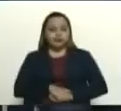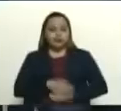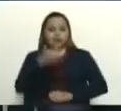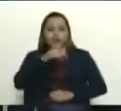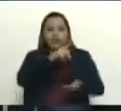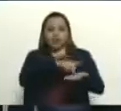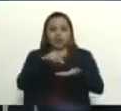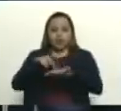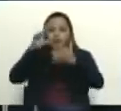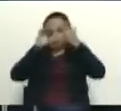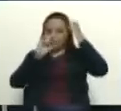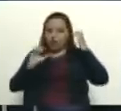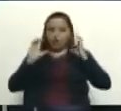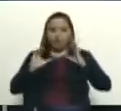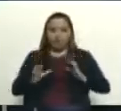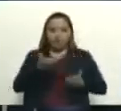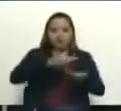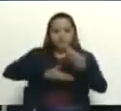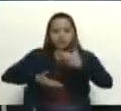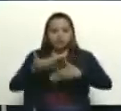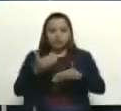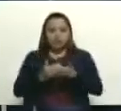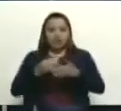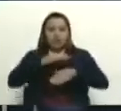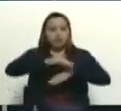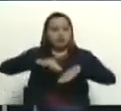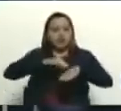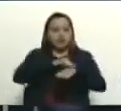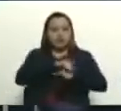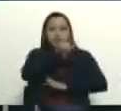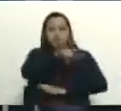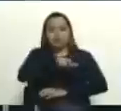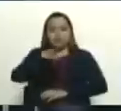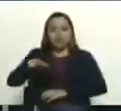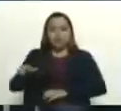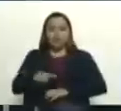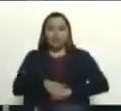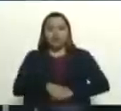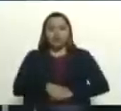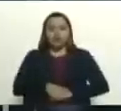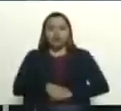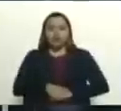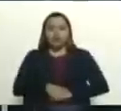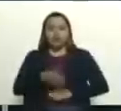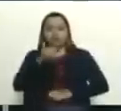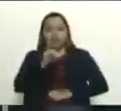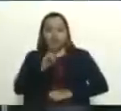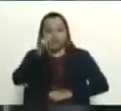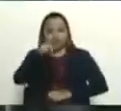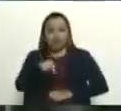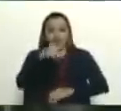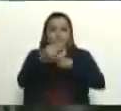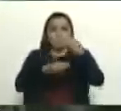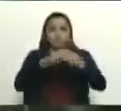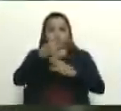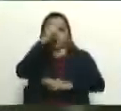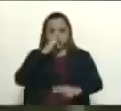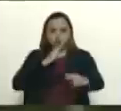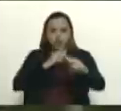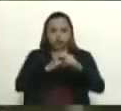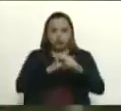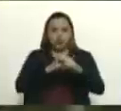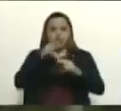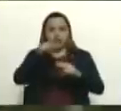cuerpo diplomático, ministros y ministras del Poder Popular, quienes están rindiendo tributo a